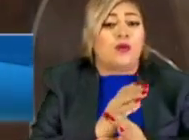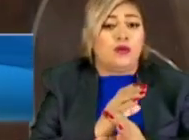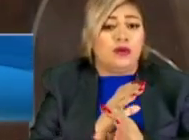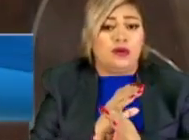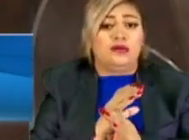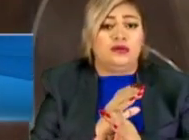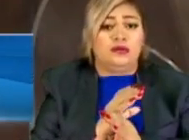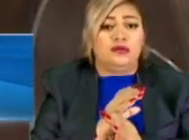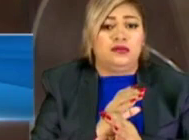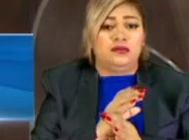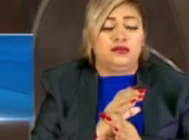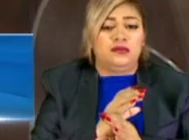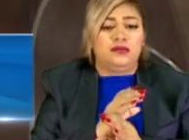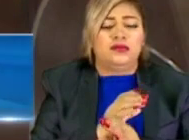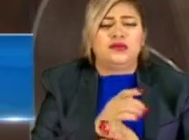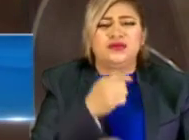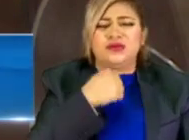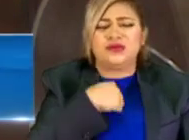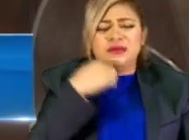Quiero destacar con preocupación